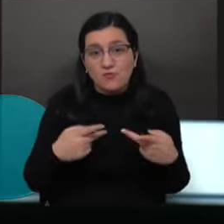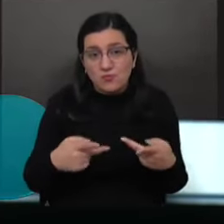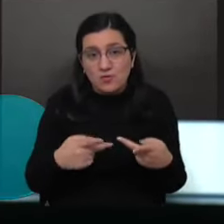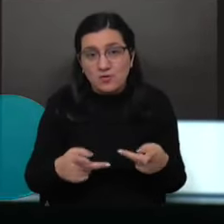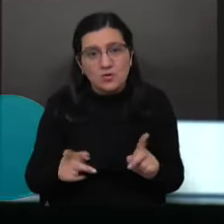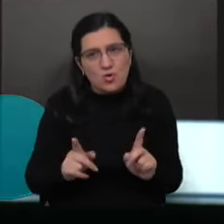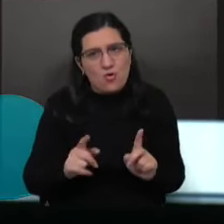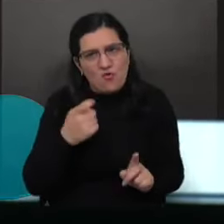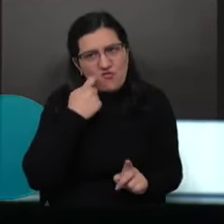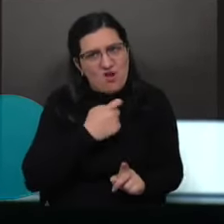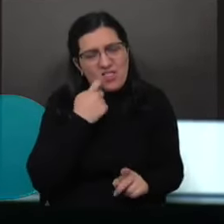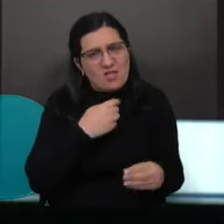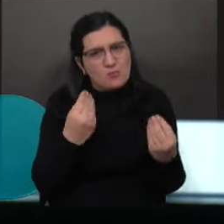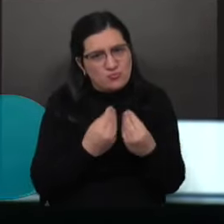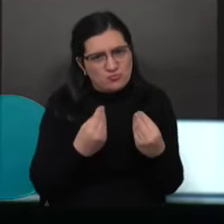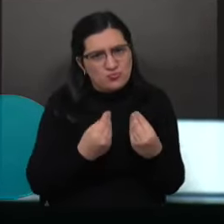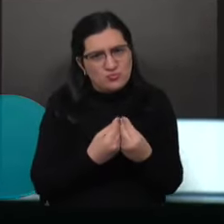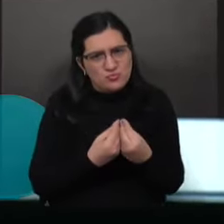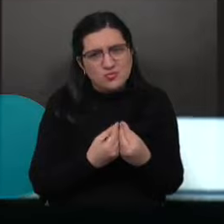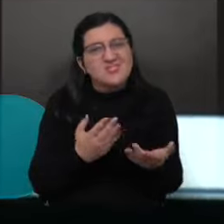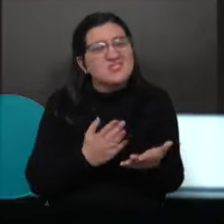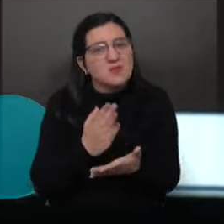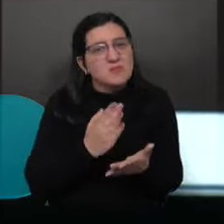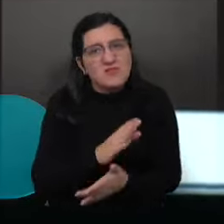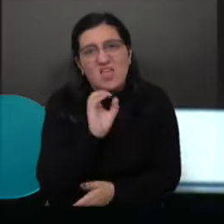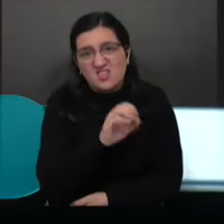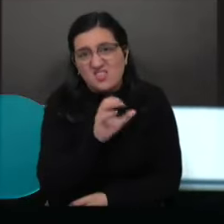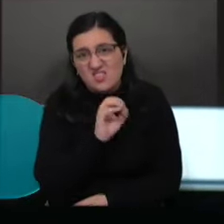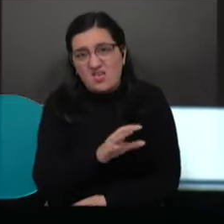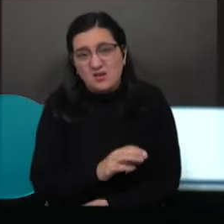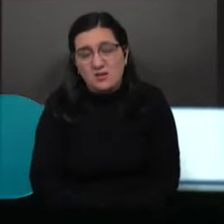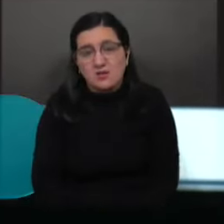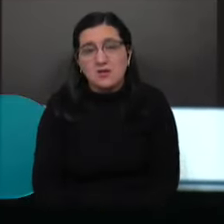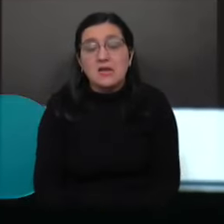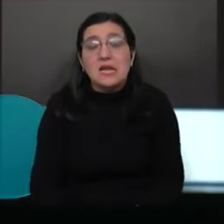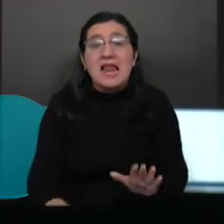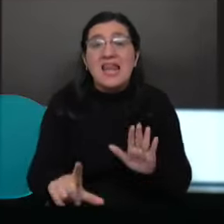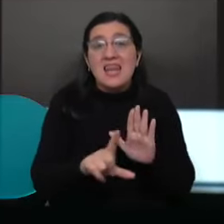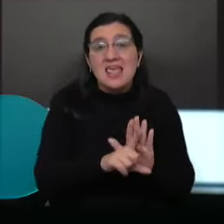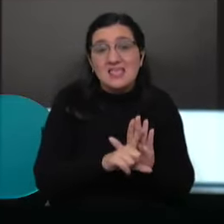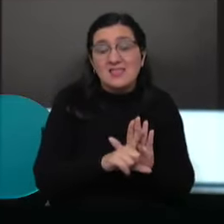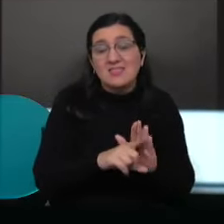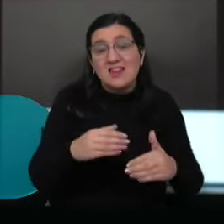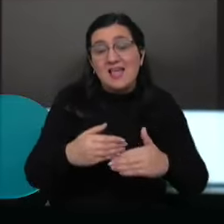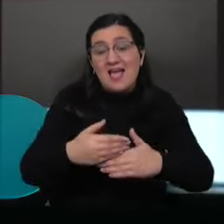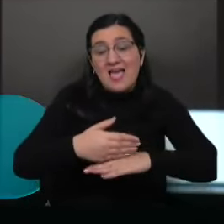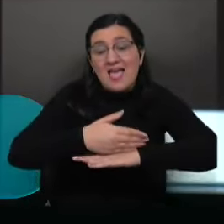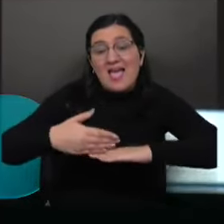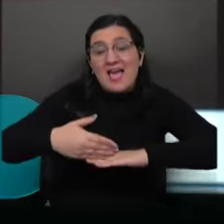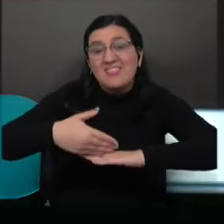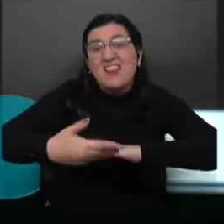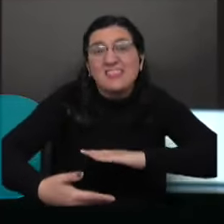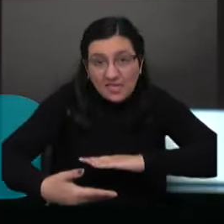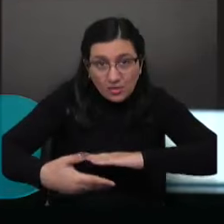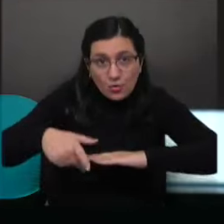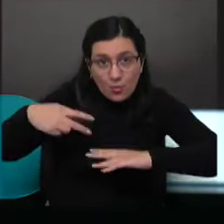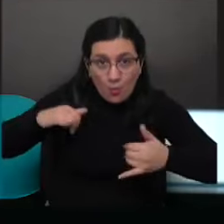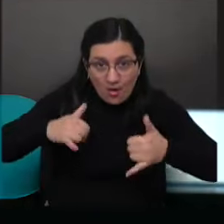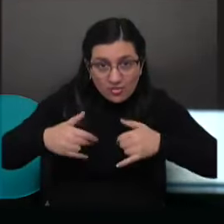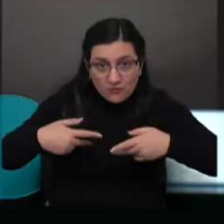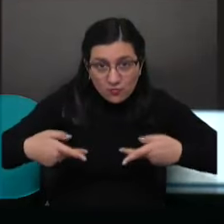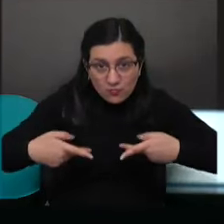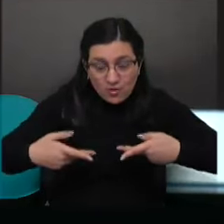todavía falta No te la van a cobrar siempre Y eso de la ley del offside que es como en realidad eh el